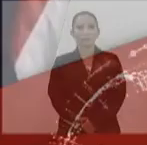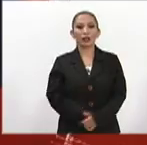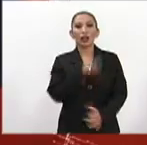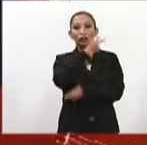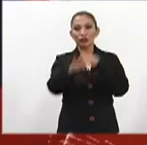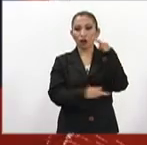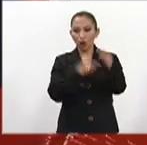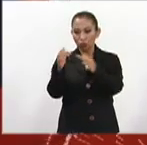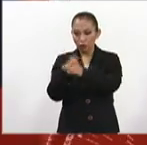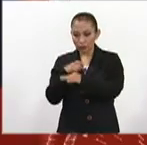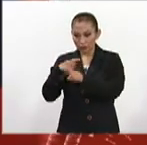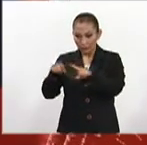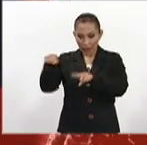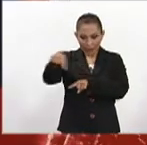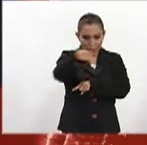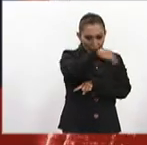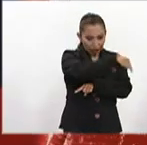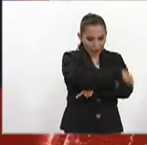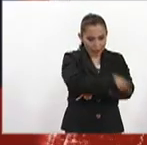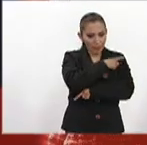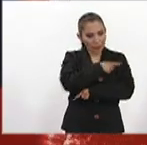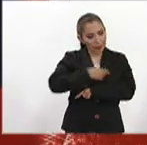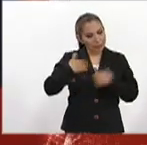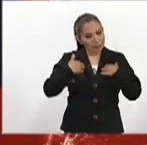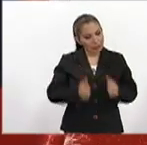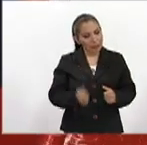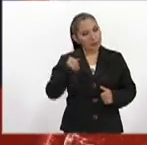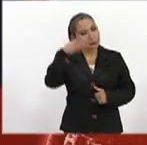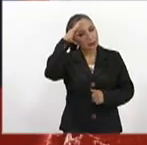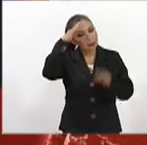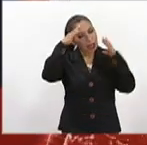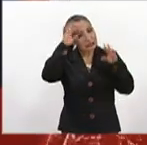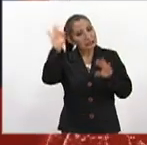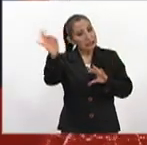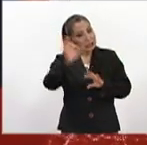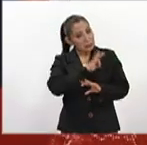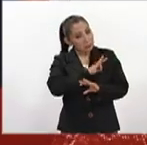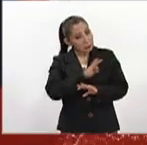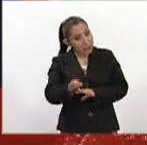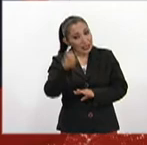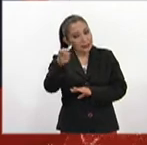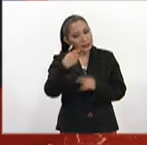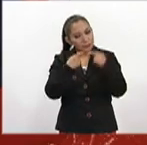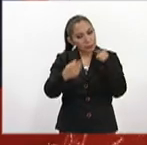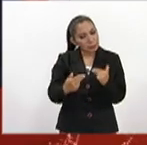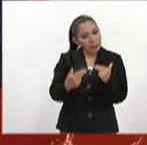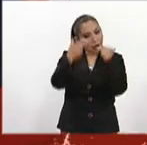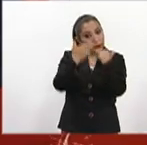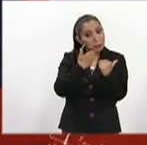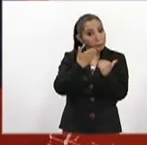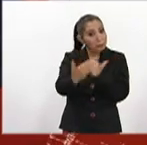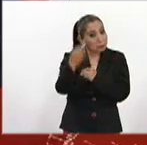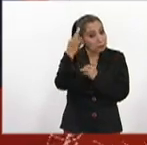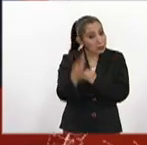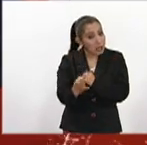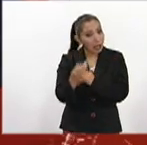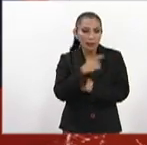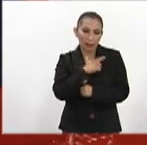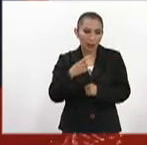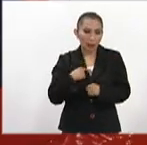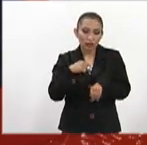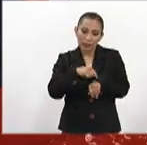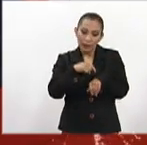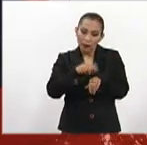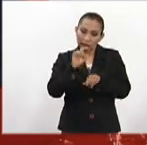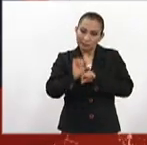Todas las partes deben entender esto y ser razonables. Si hay algún chance de que esta negociación sea exitosa, debemos tomarnos el